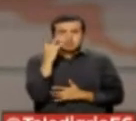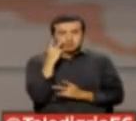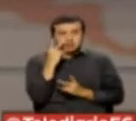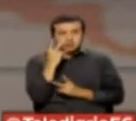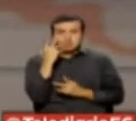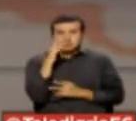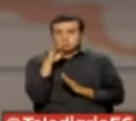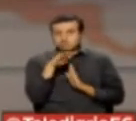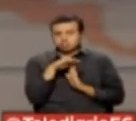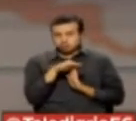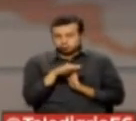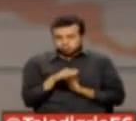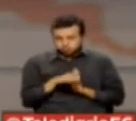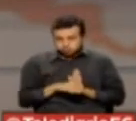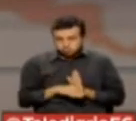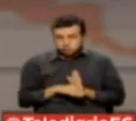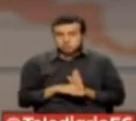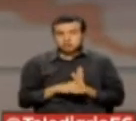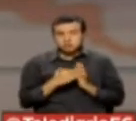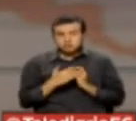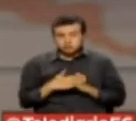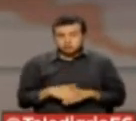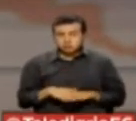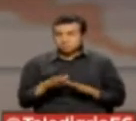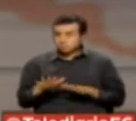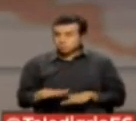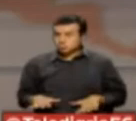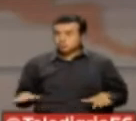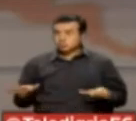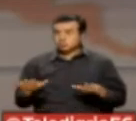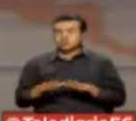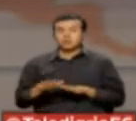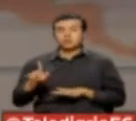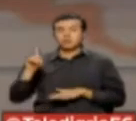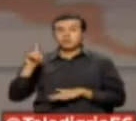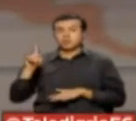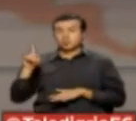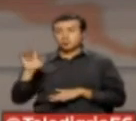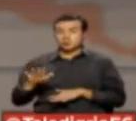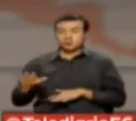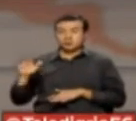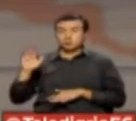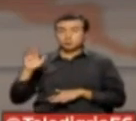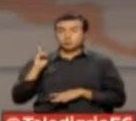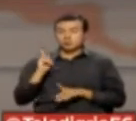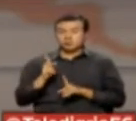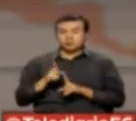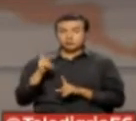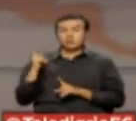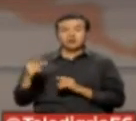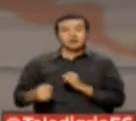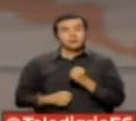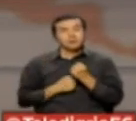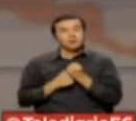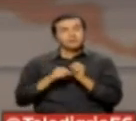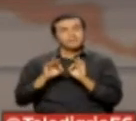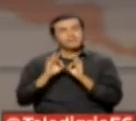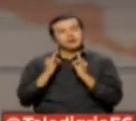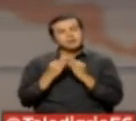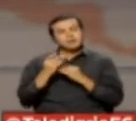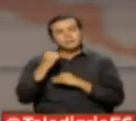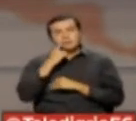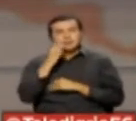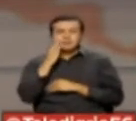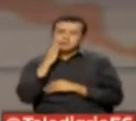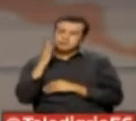han logrado bajar la desnutrición aquí por ejemplo uno de los puntos clave es el acompañamiento familiar y